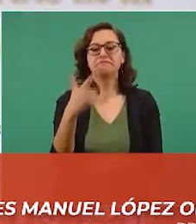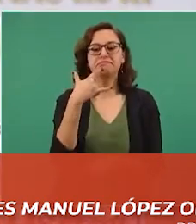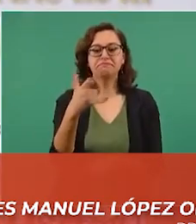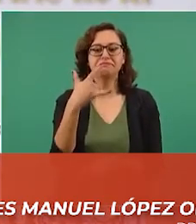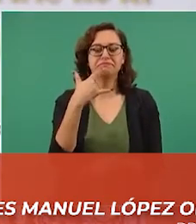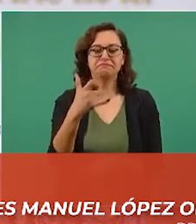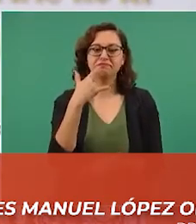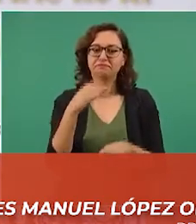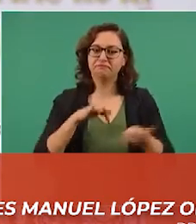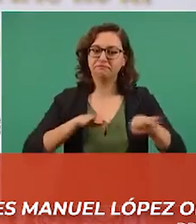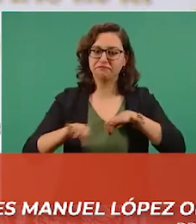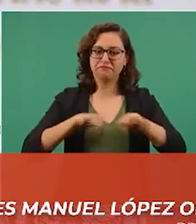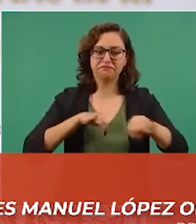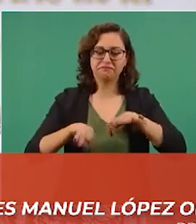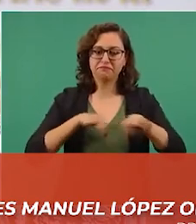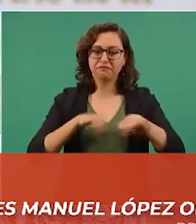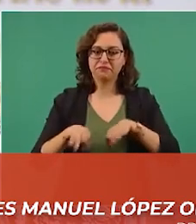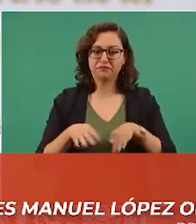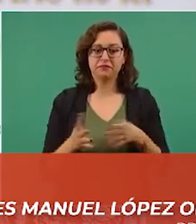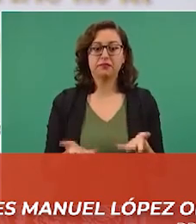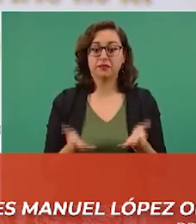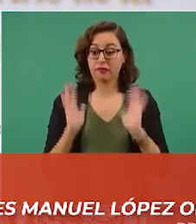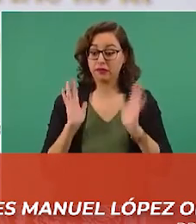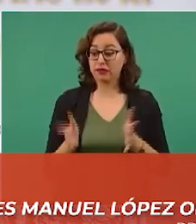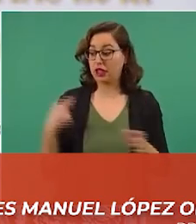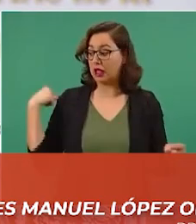transformando el país. Ya sentamos las bases.